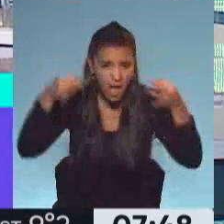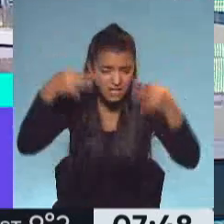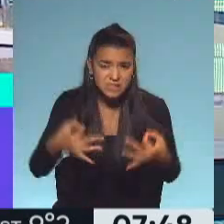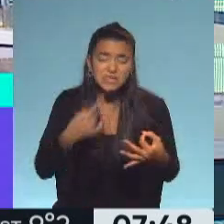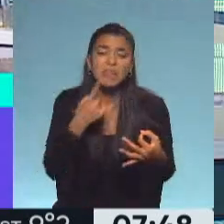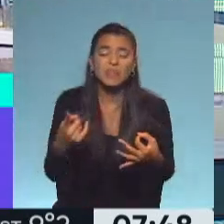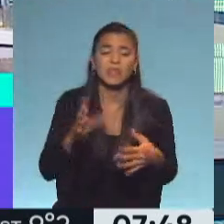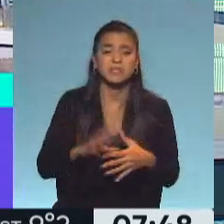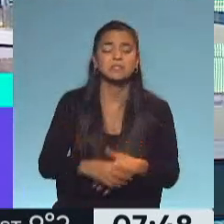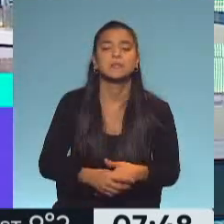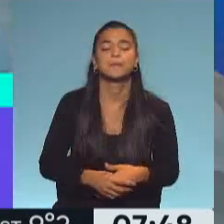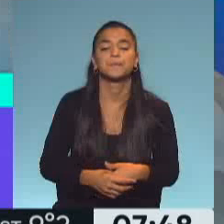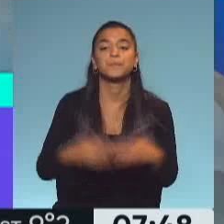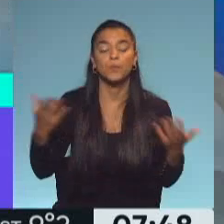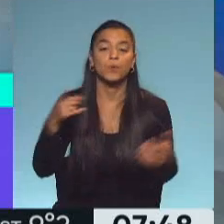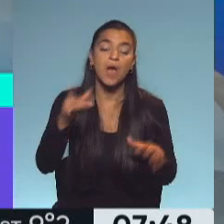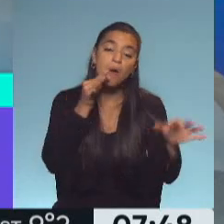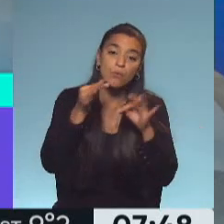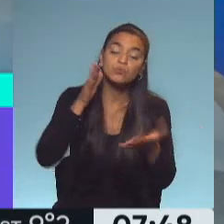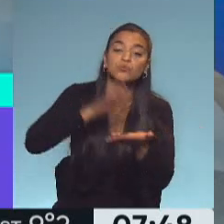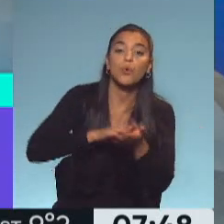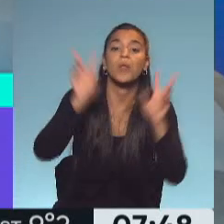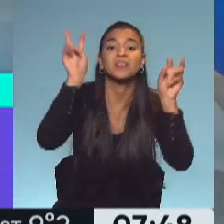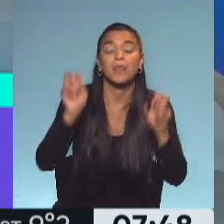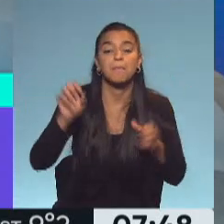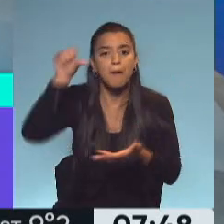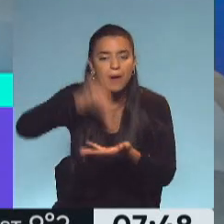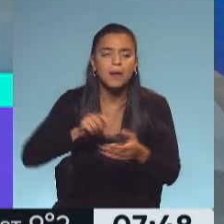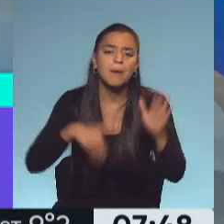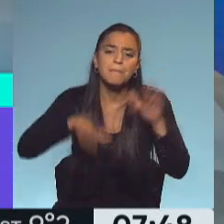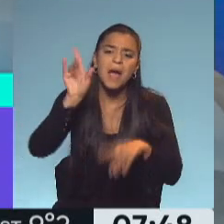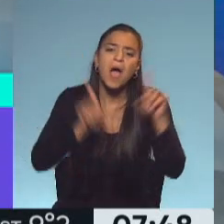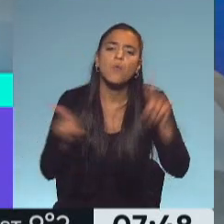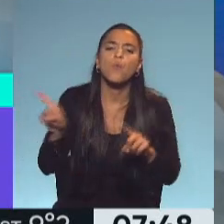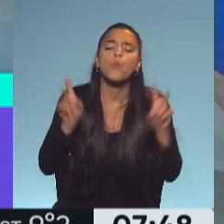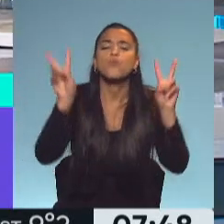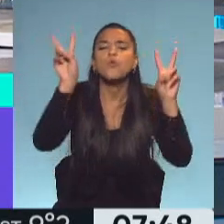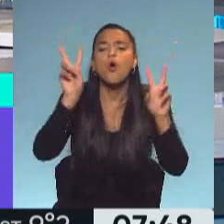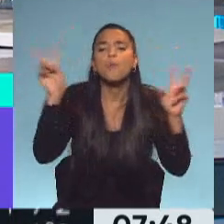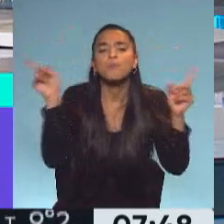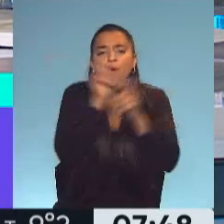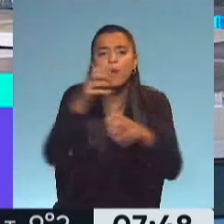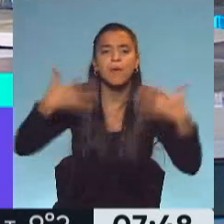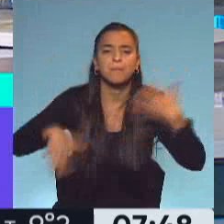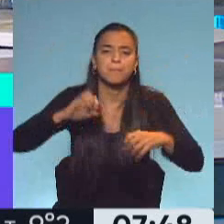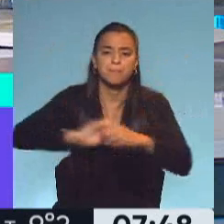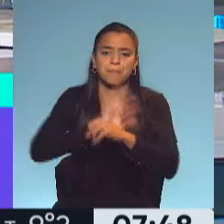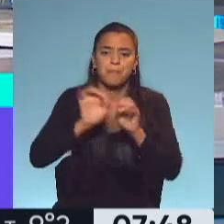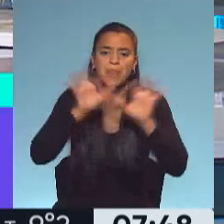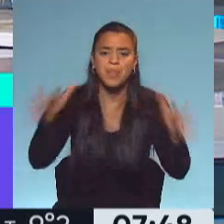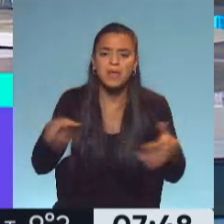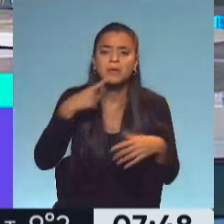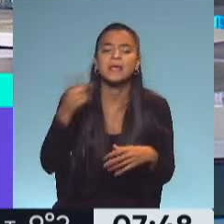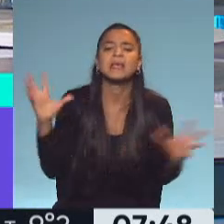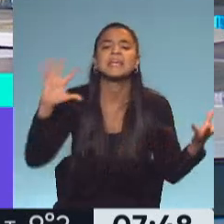hace referencia. Dice, bueno, que se dialogó sobre la situación del país, con especial referencia a algunos problemas como la gestión de la emergencia pandémica,